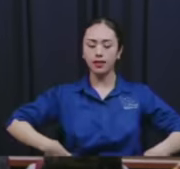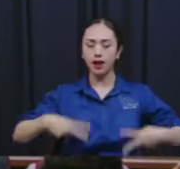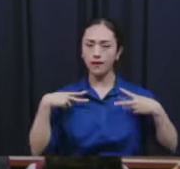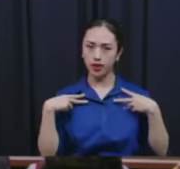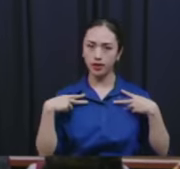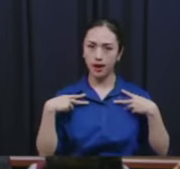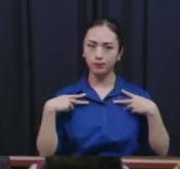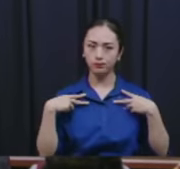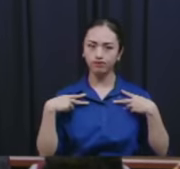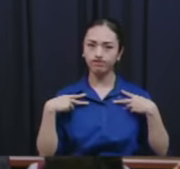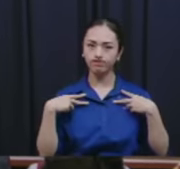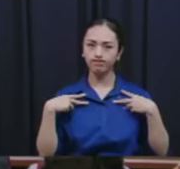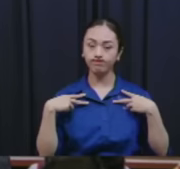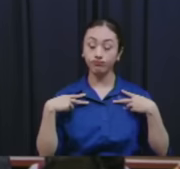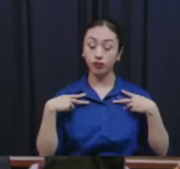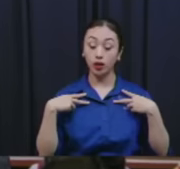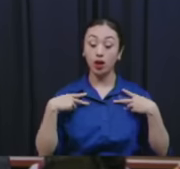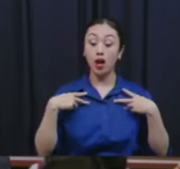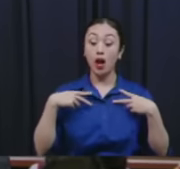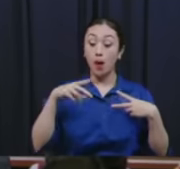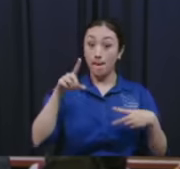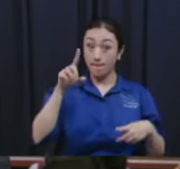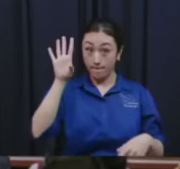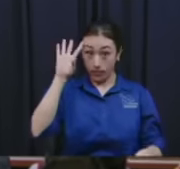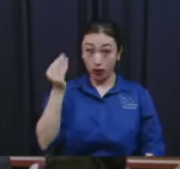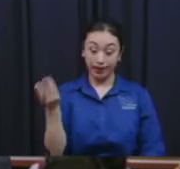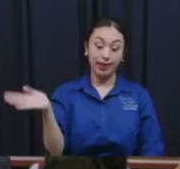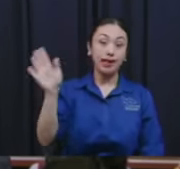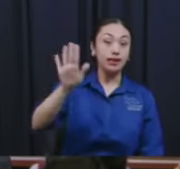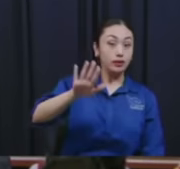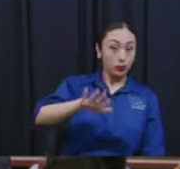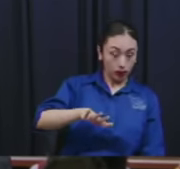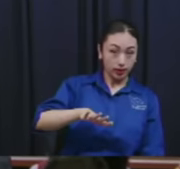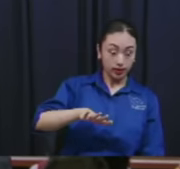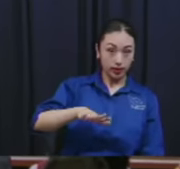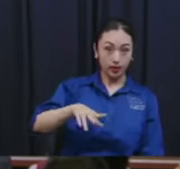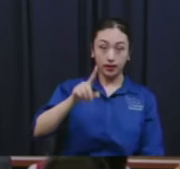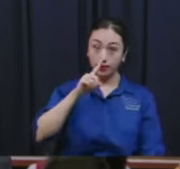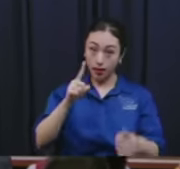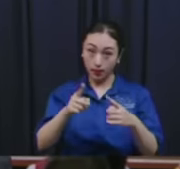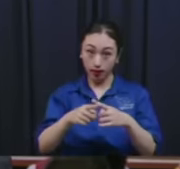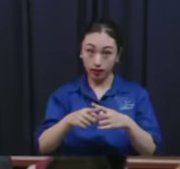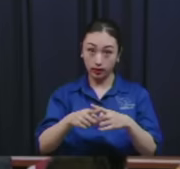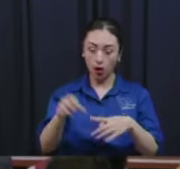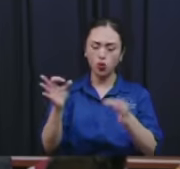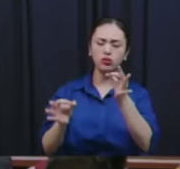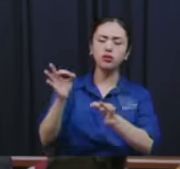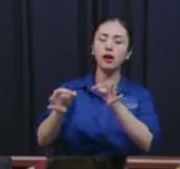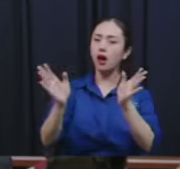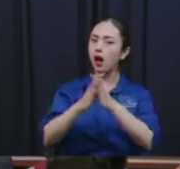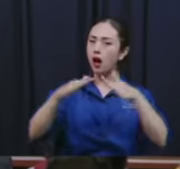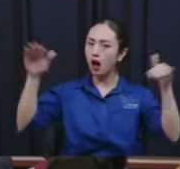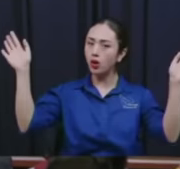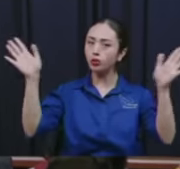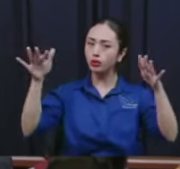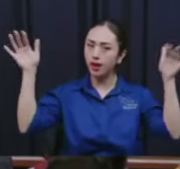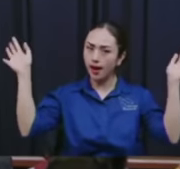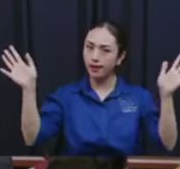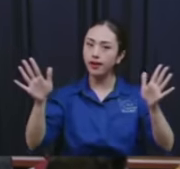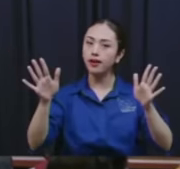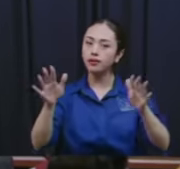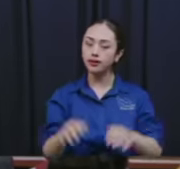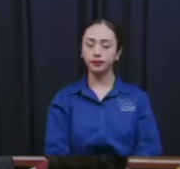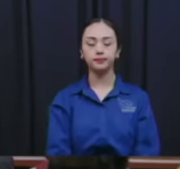juzgar a Los Ángeles Sí hermano Sergio pero Mateo 7 dice no juzguéis para que no seais juzgado as pero la palabra que se utiliza ahí no es la